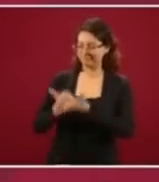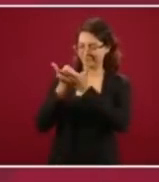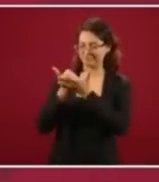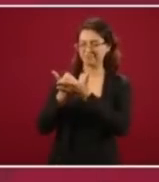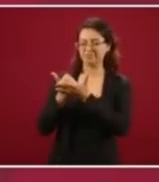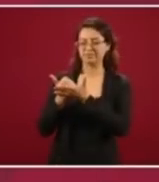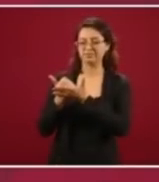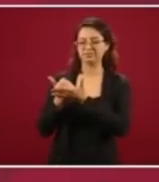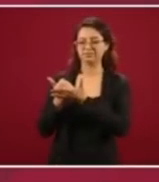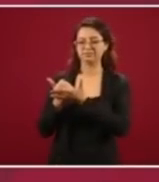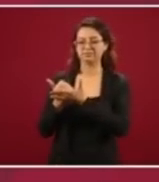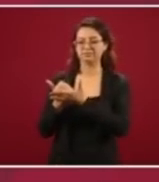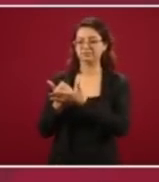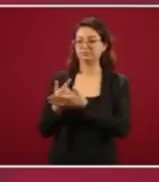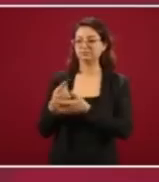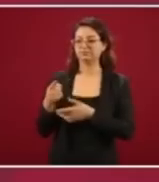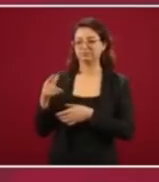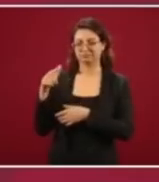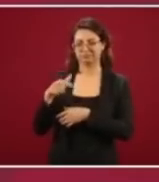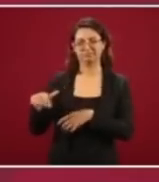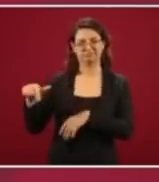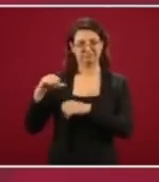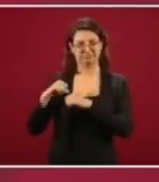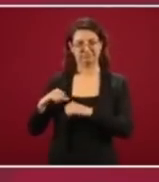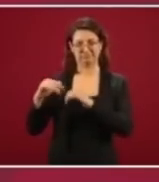Si eran de los machuchones,